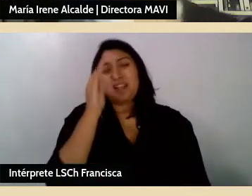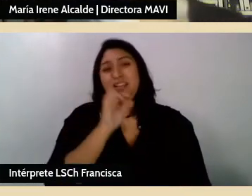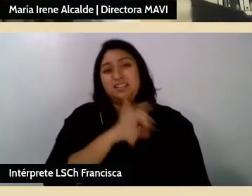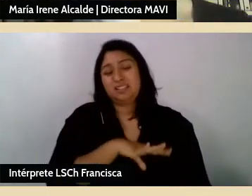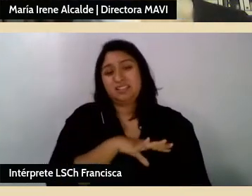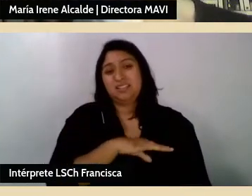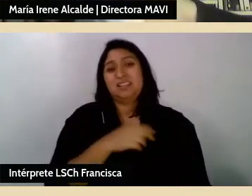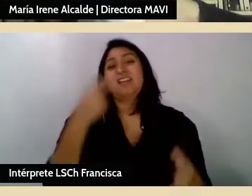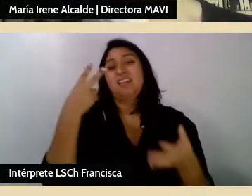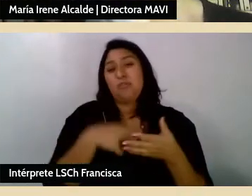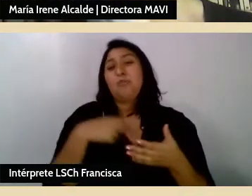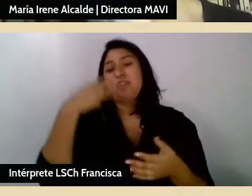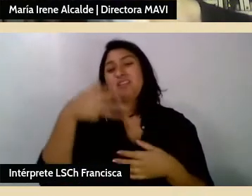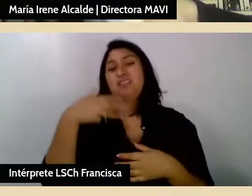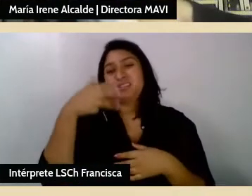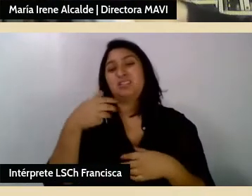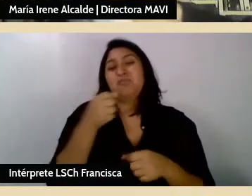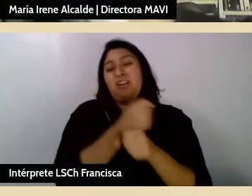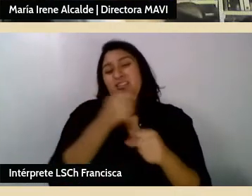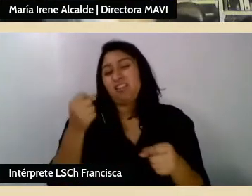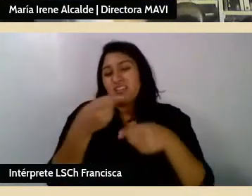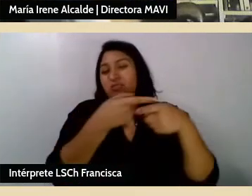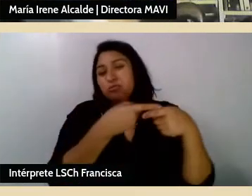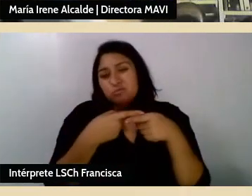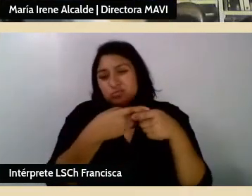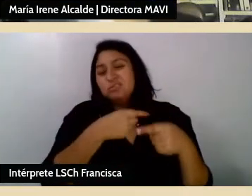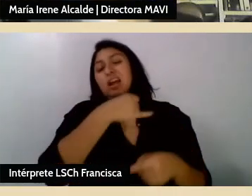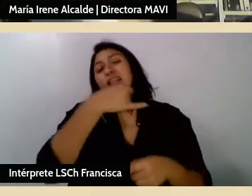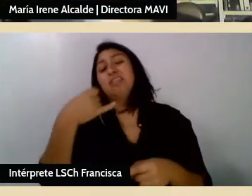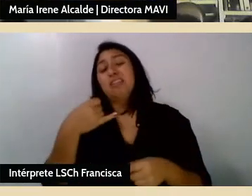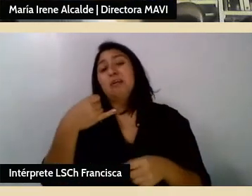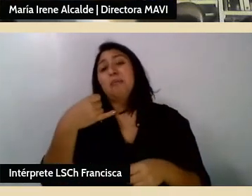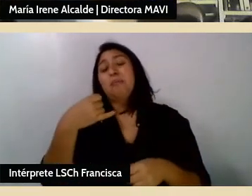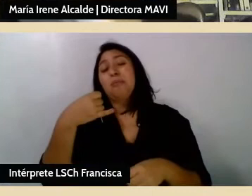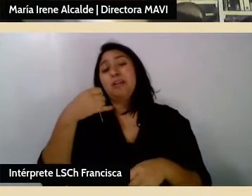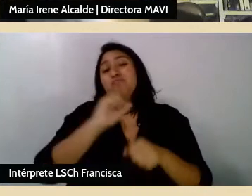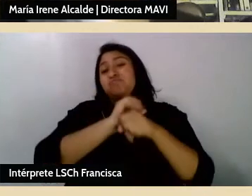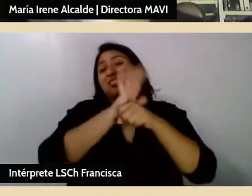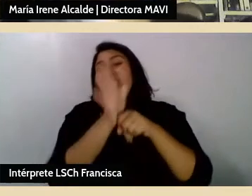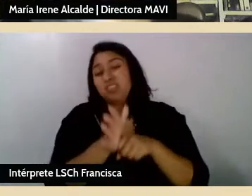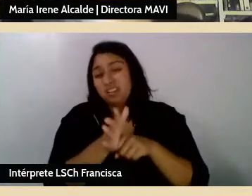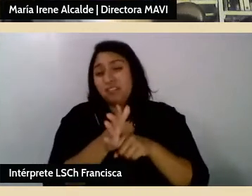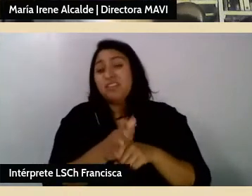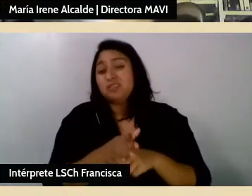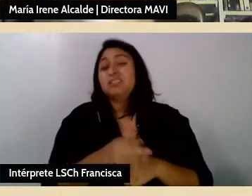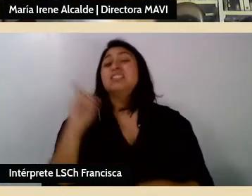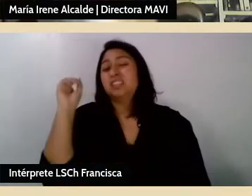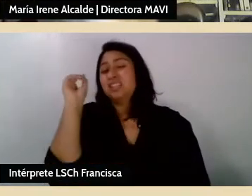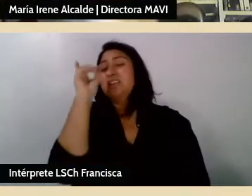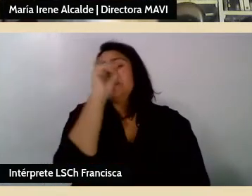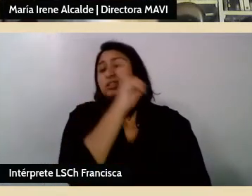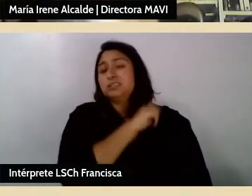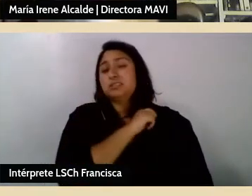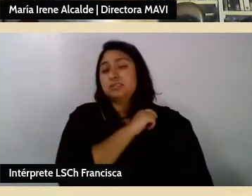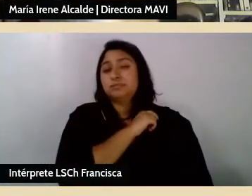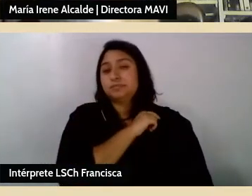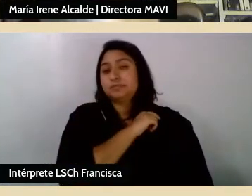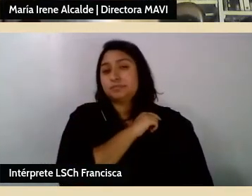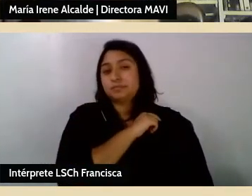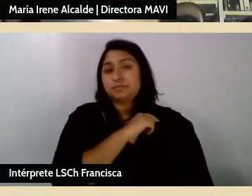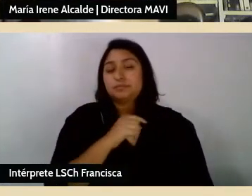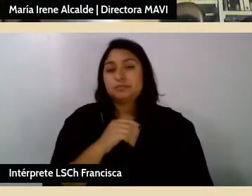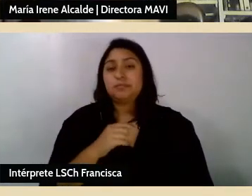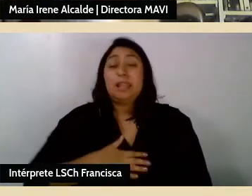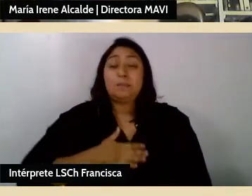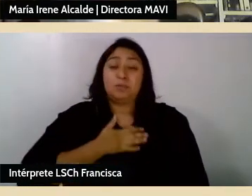el 2019 con el estallido social, después la pandemia, ha sido bastante duro, sobre todo en términos